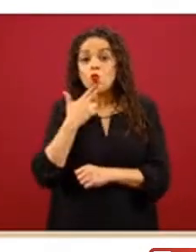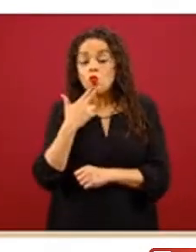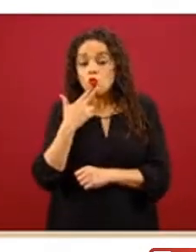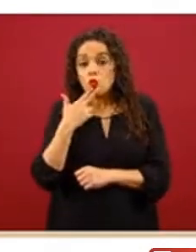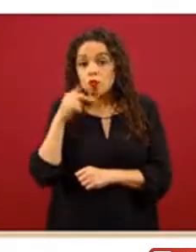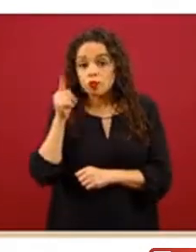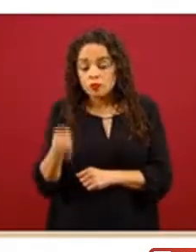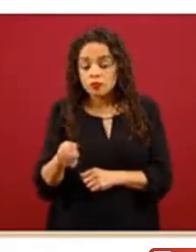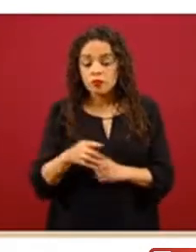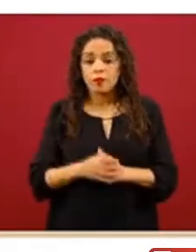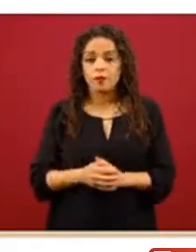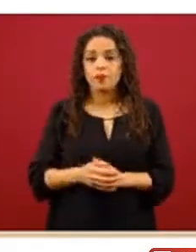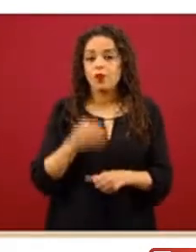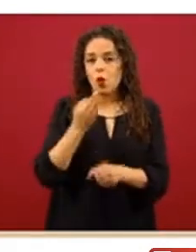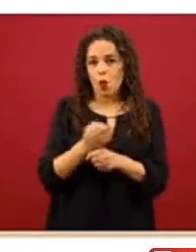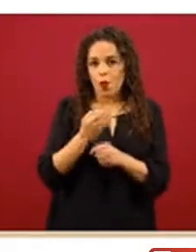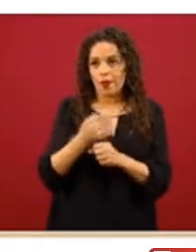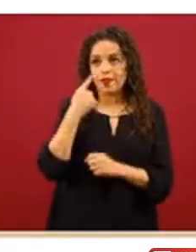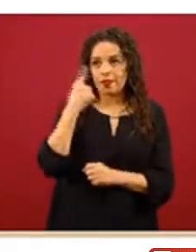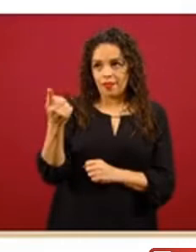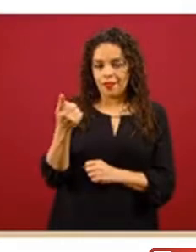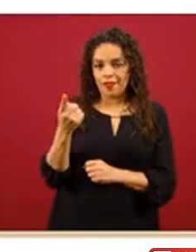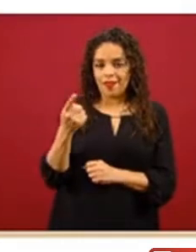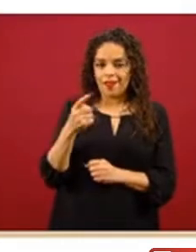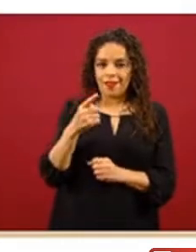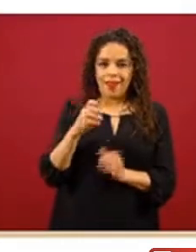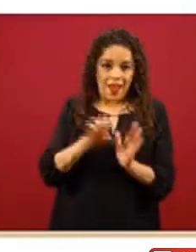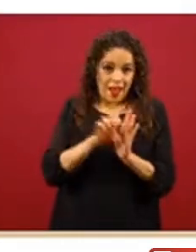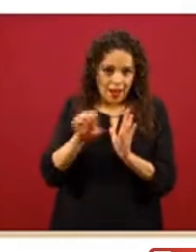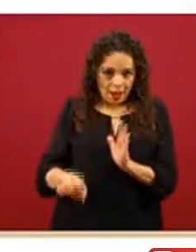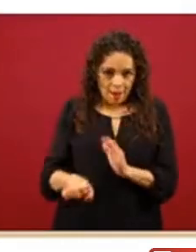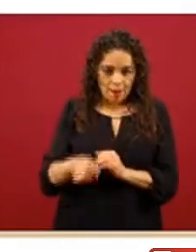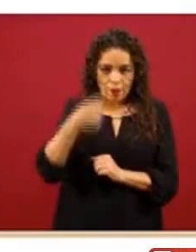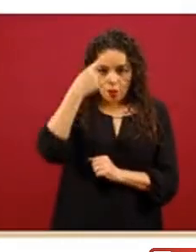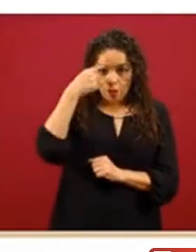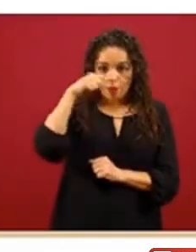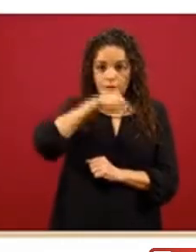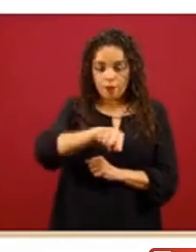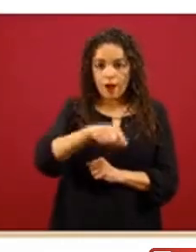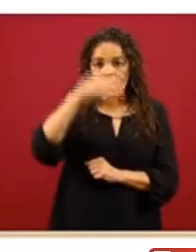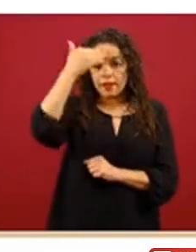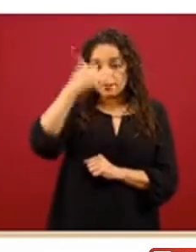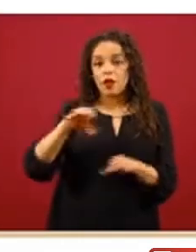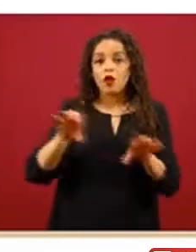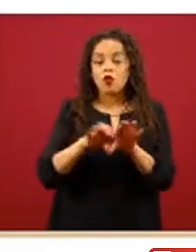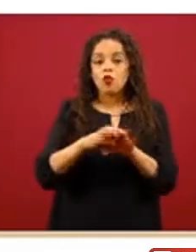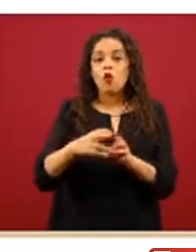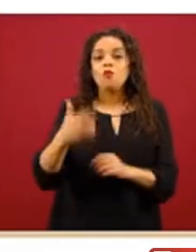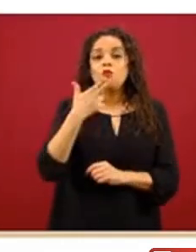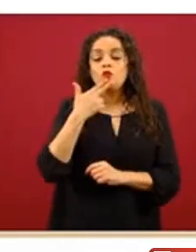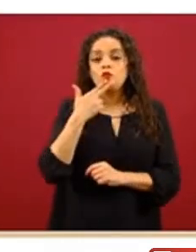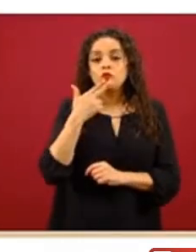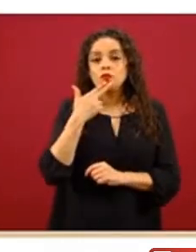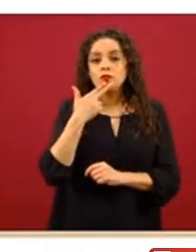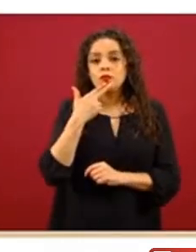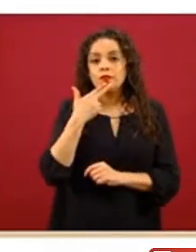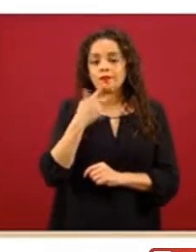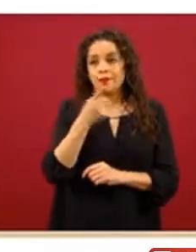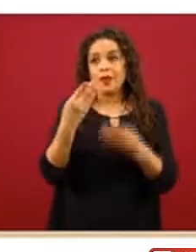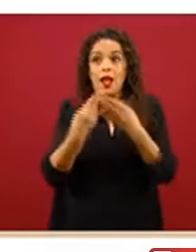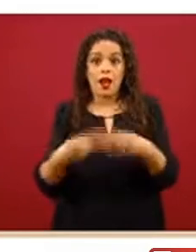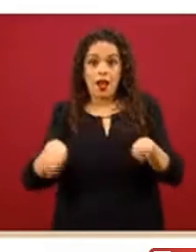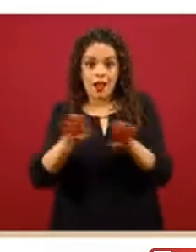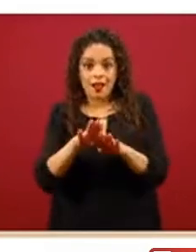vamos a hacer un ejercicio de cómo colocar y cuáles son estos tips que debemos de tener en nuestras casas para el uso correcto de